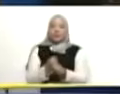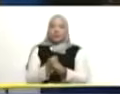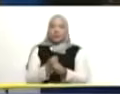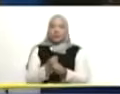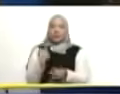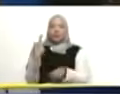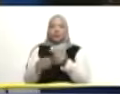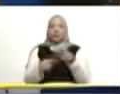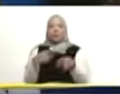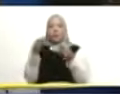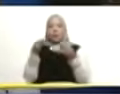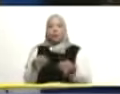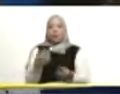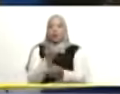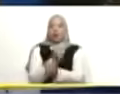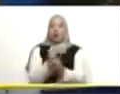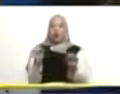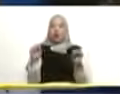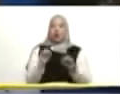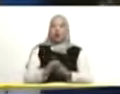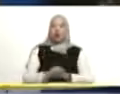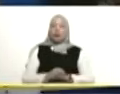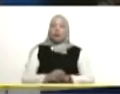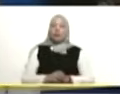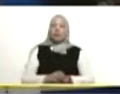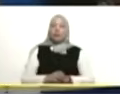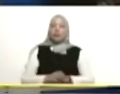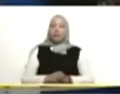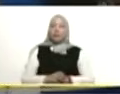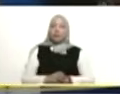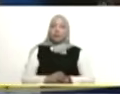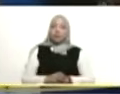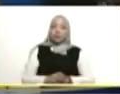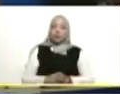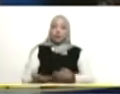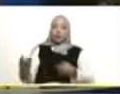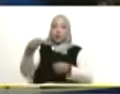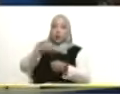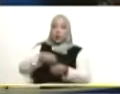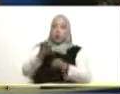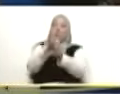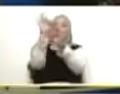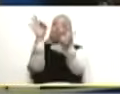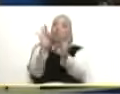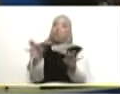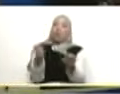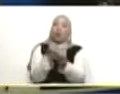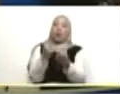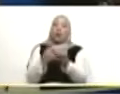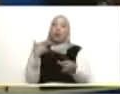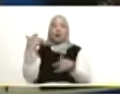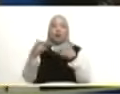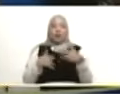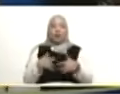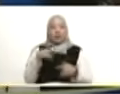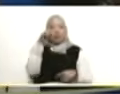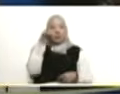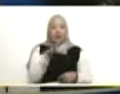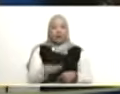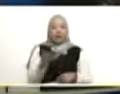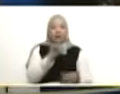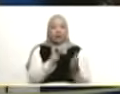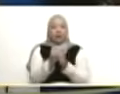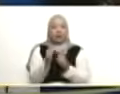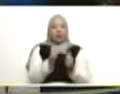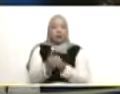que autoempoderarse. Y tenemos que buscar integrar todas las formas de organización que existen, todas.